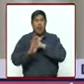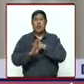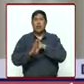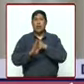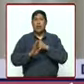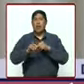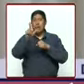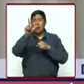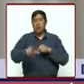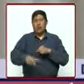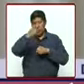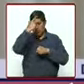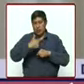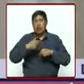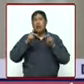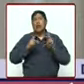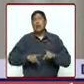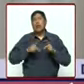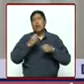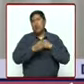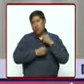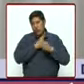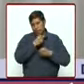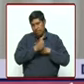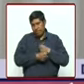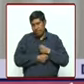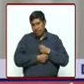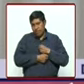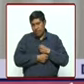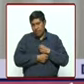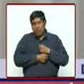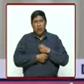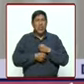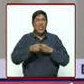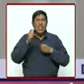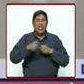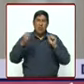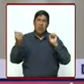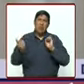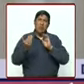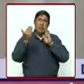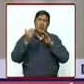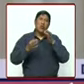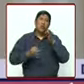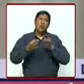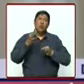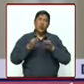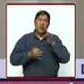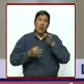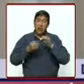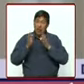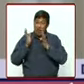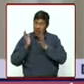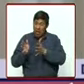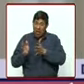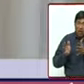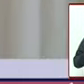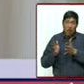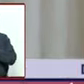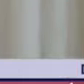víctimas. No puede ofrecer más justicia para unos